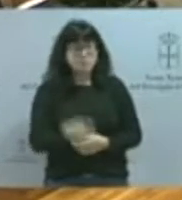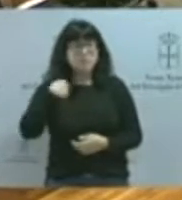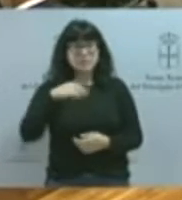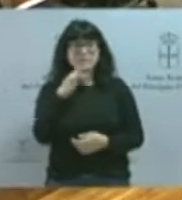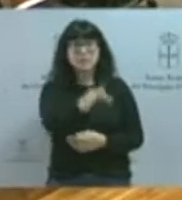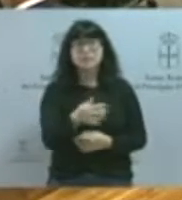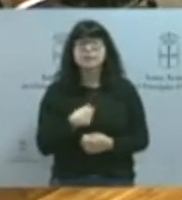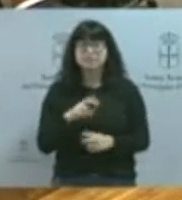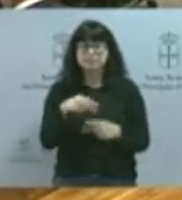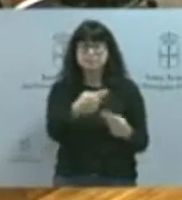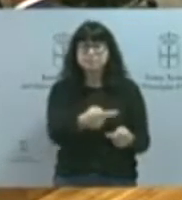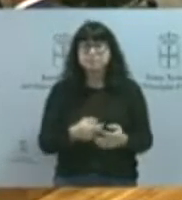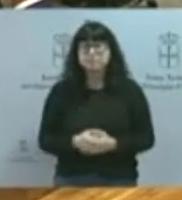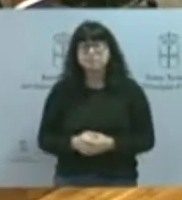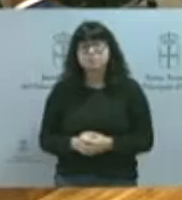Mire,